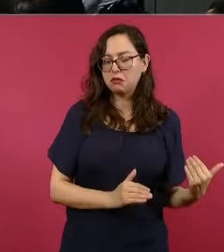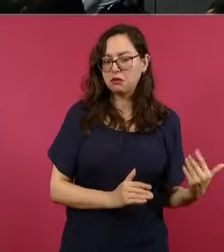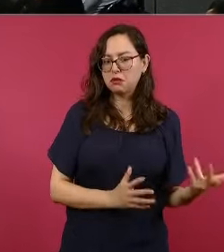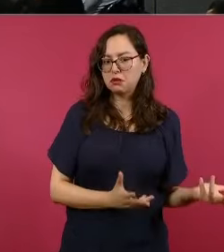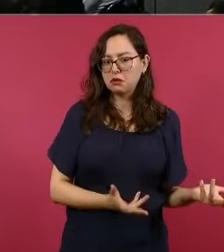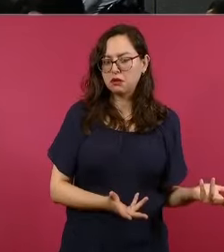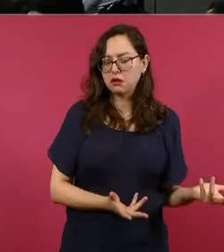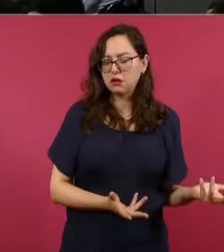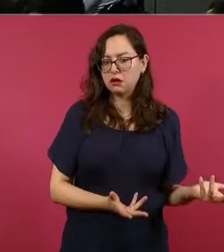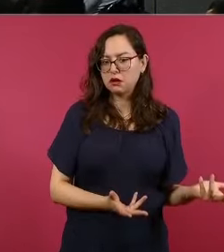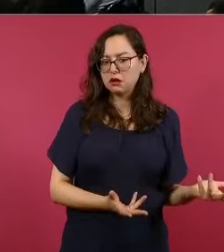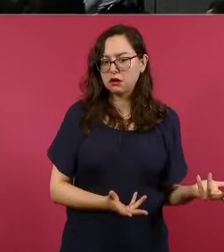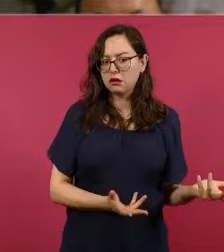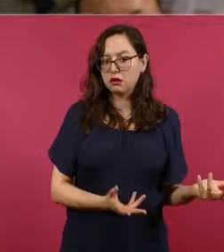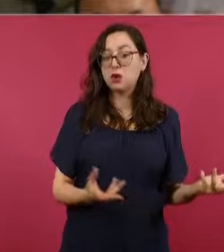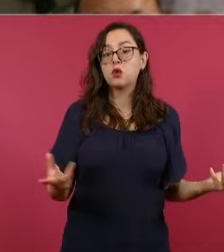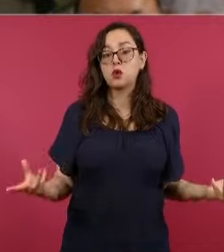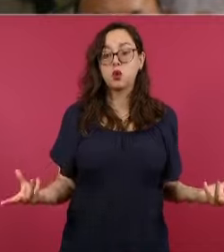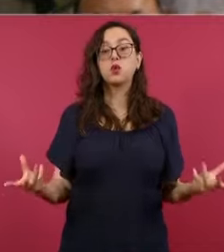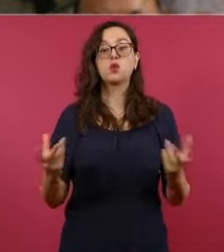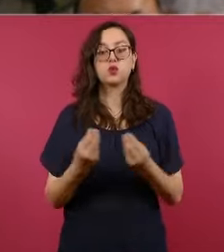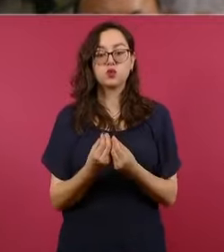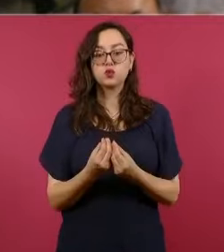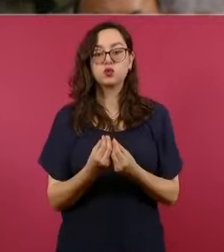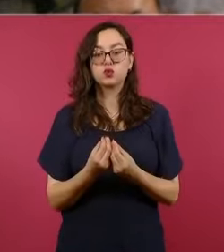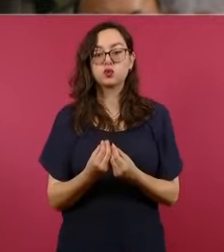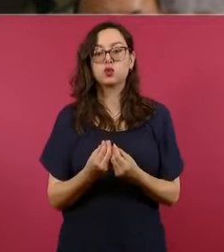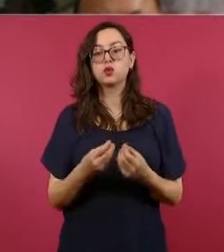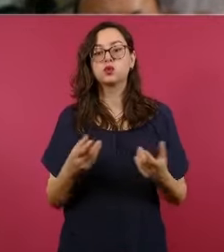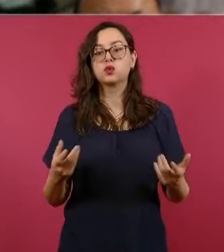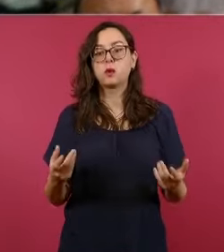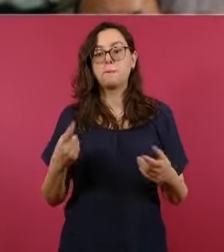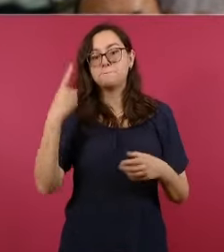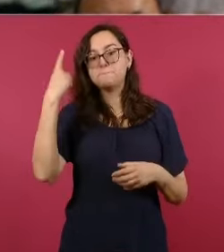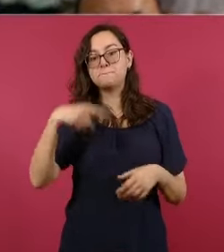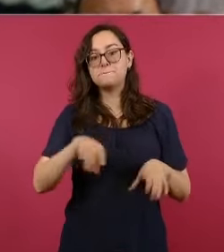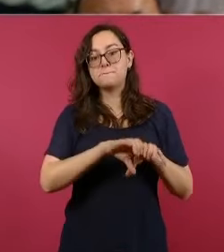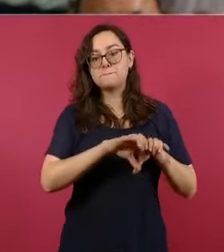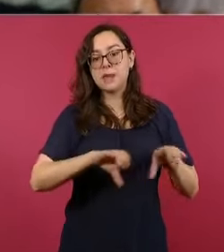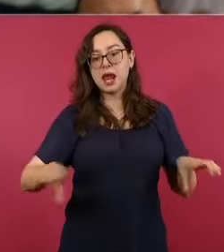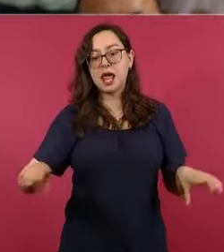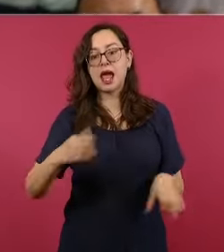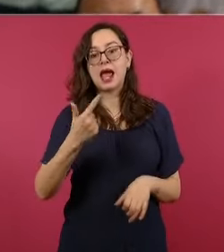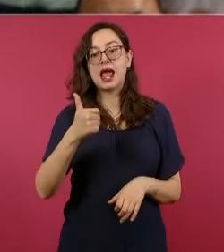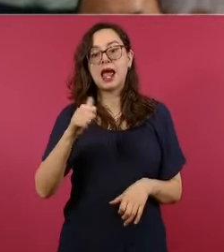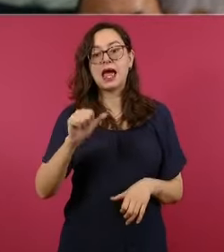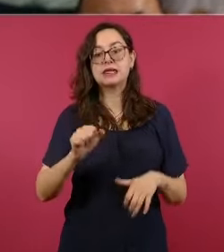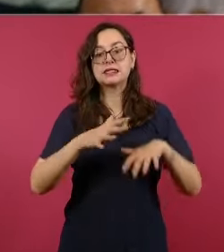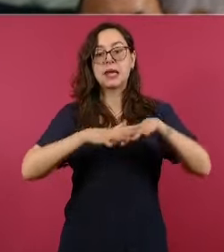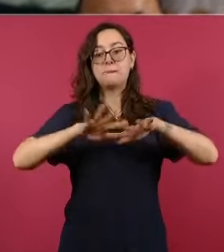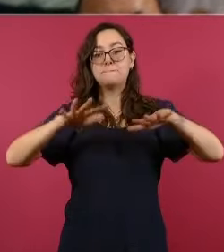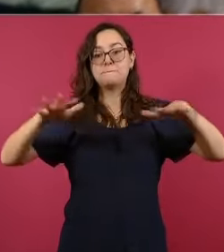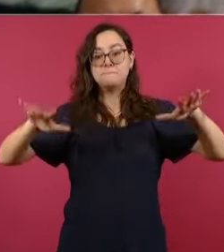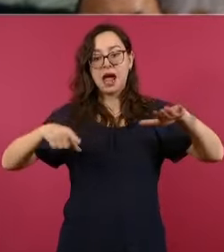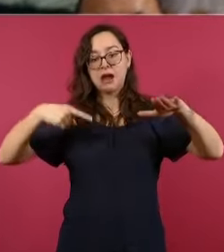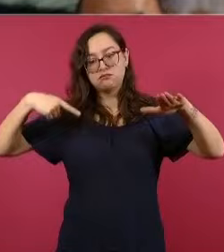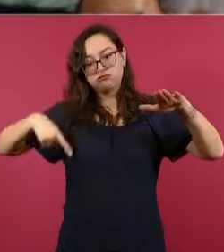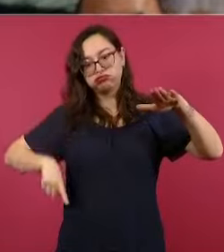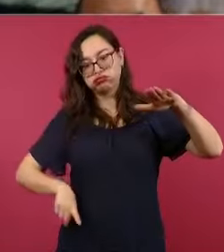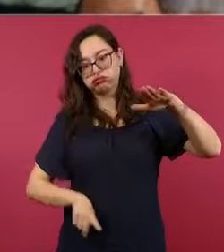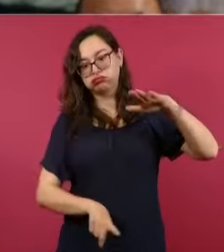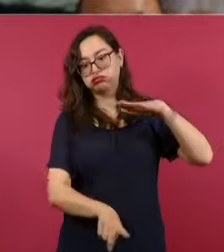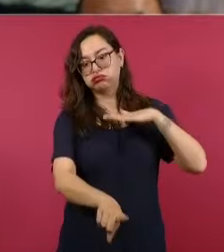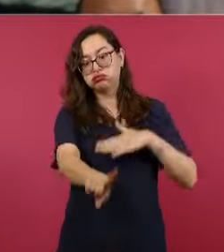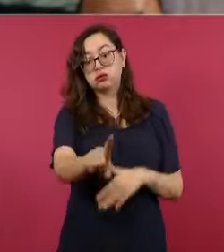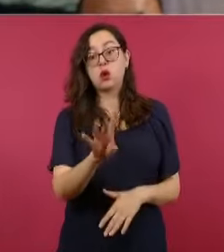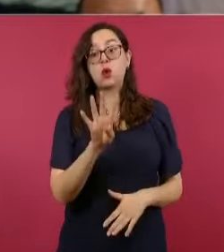asociación para el gasoducto submarino que es 4500 millones de dólares entonces